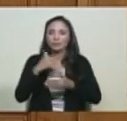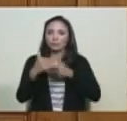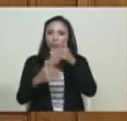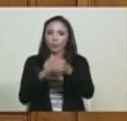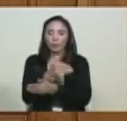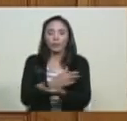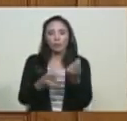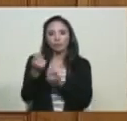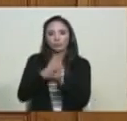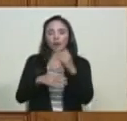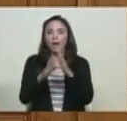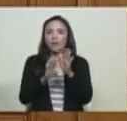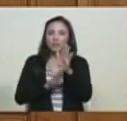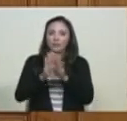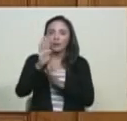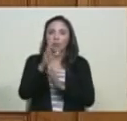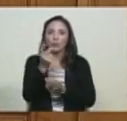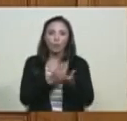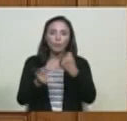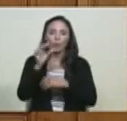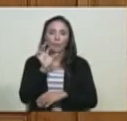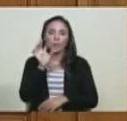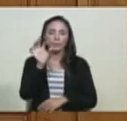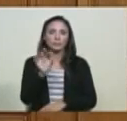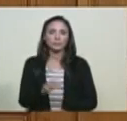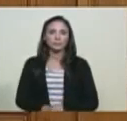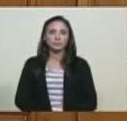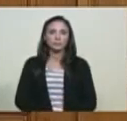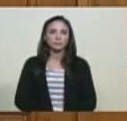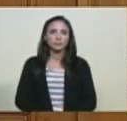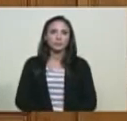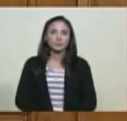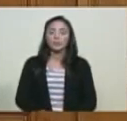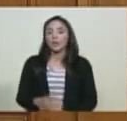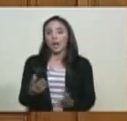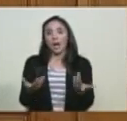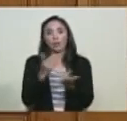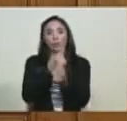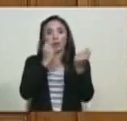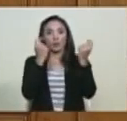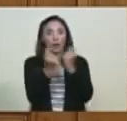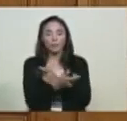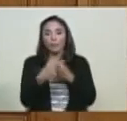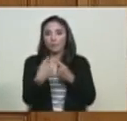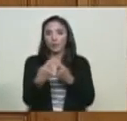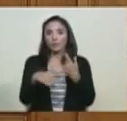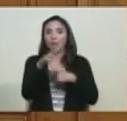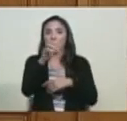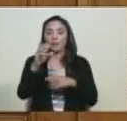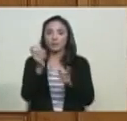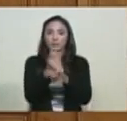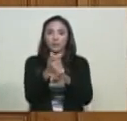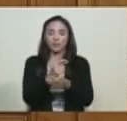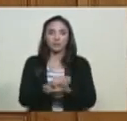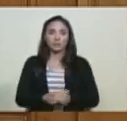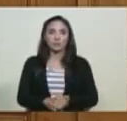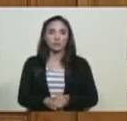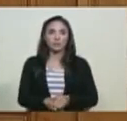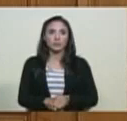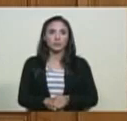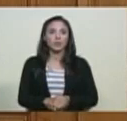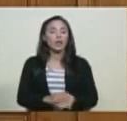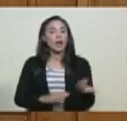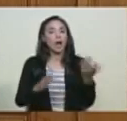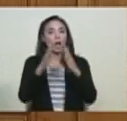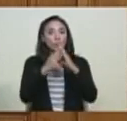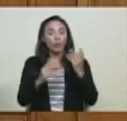y beneficiar a nuestro pueblo. Con la reconversión monetaria del 20 de agosto, con la